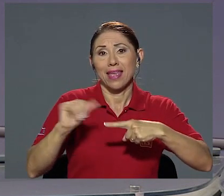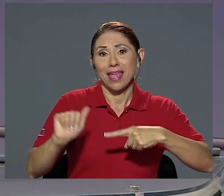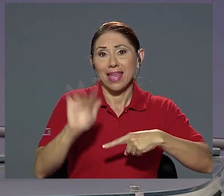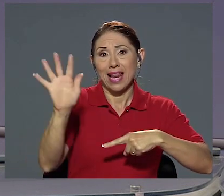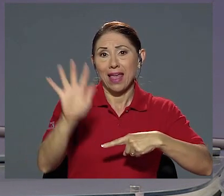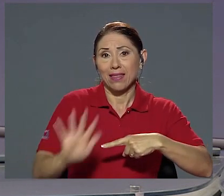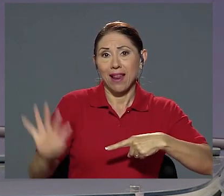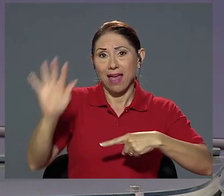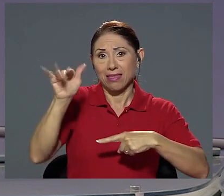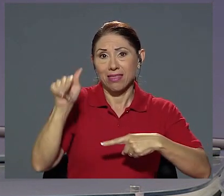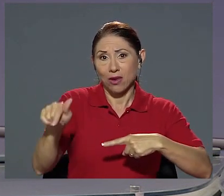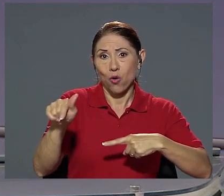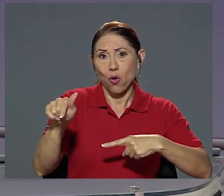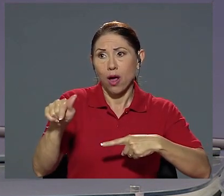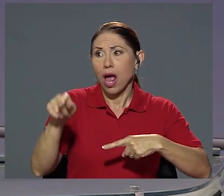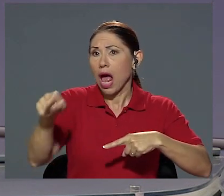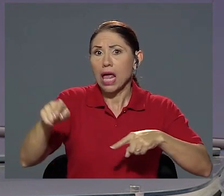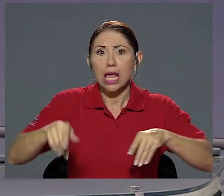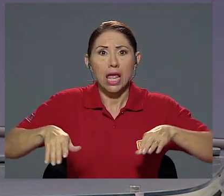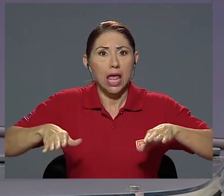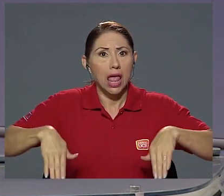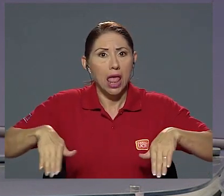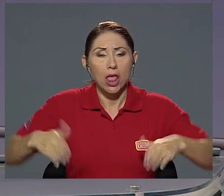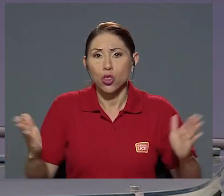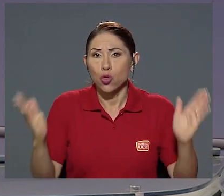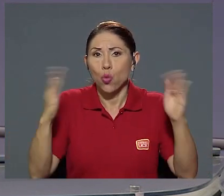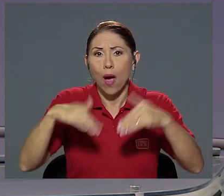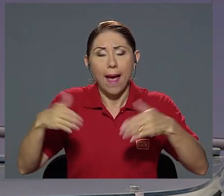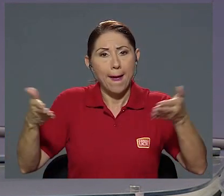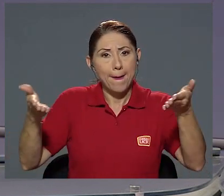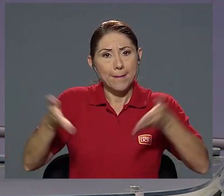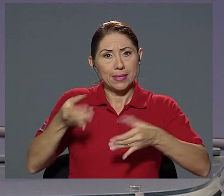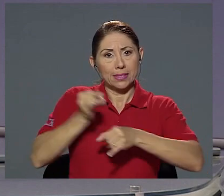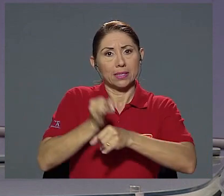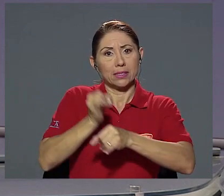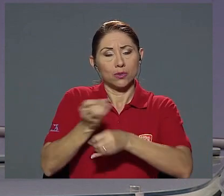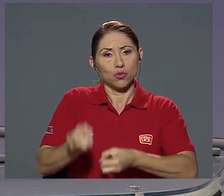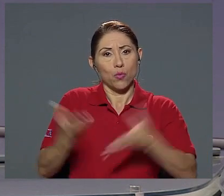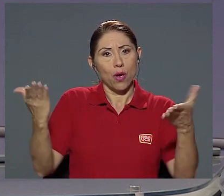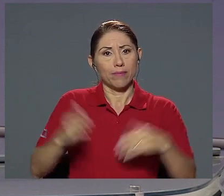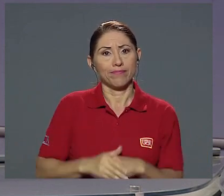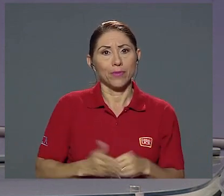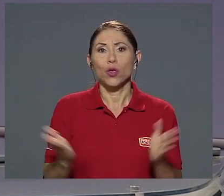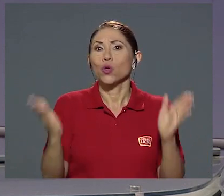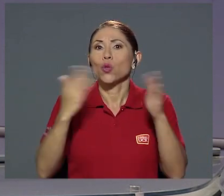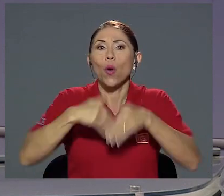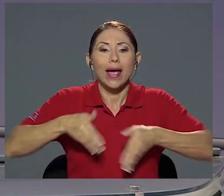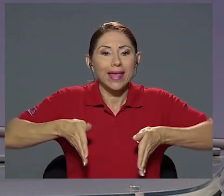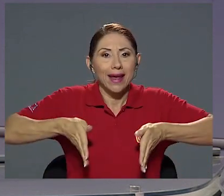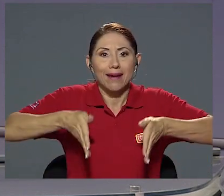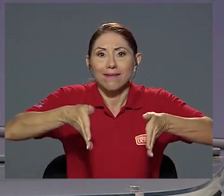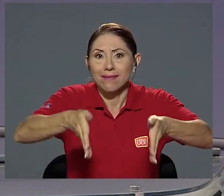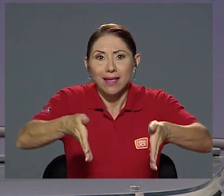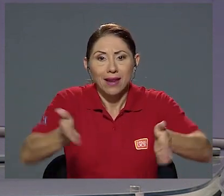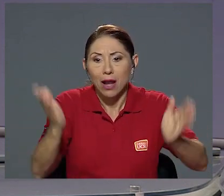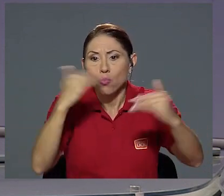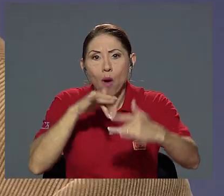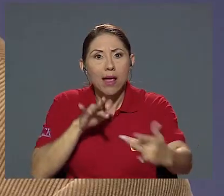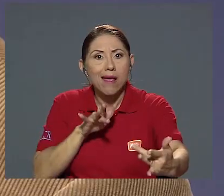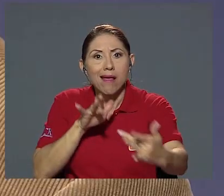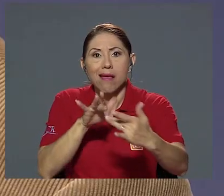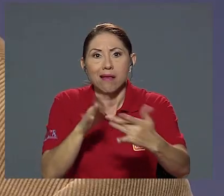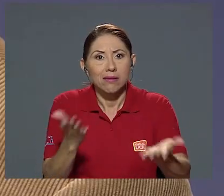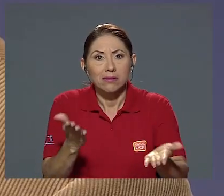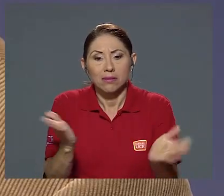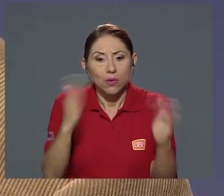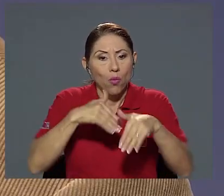litoral atlántico, donde no existe presencia institucional del Estado. No hay una carretera, un camino, y